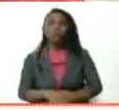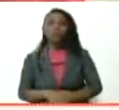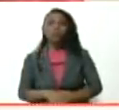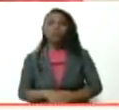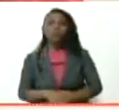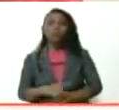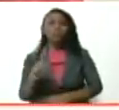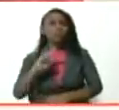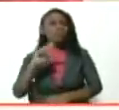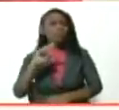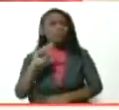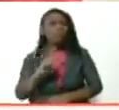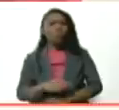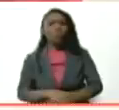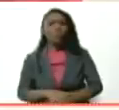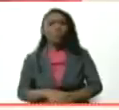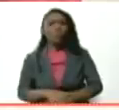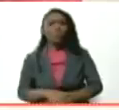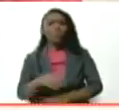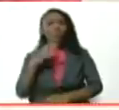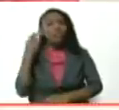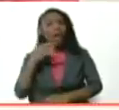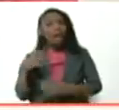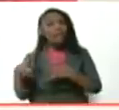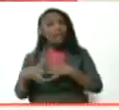No. En verdad Estados Unidos